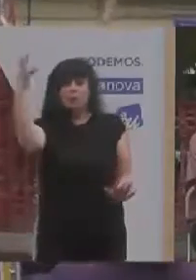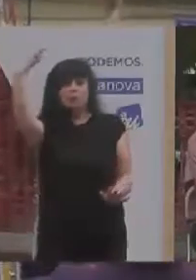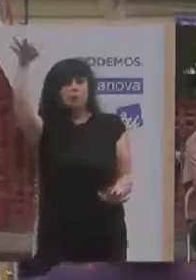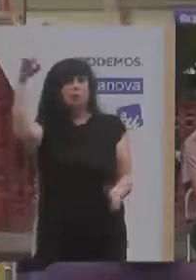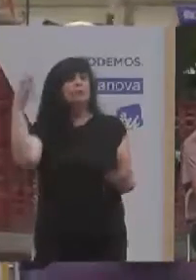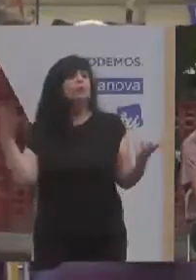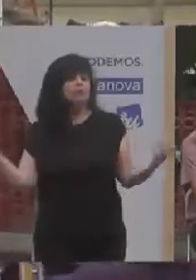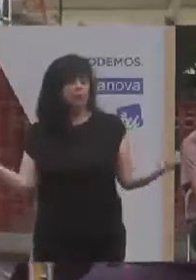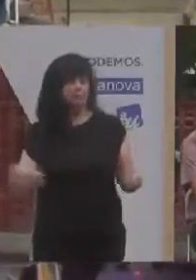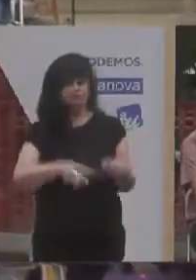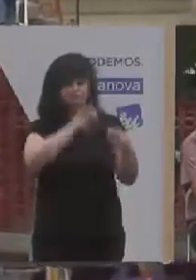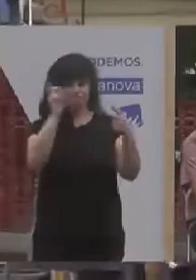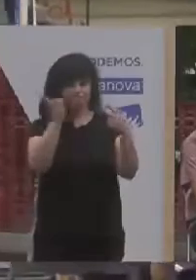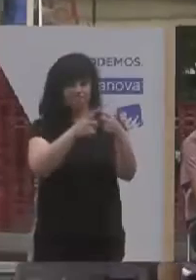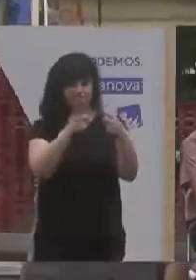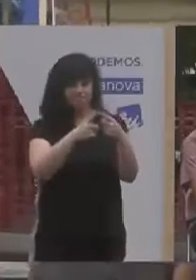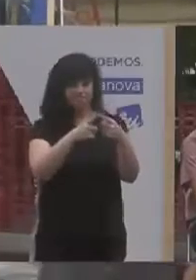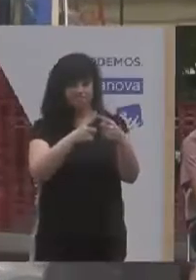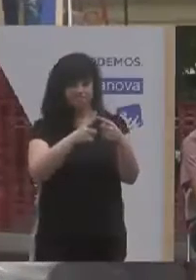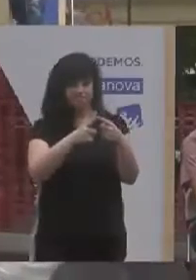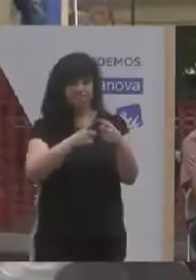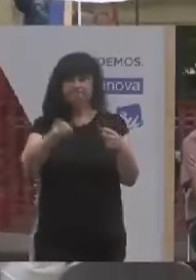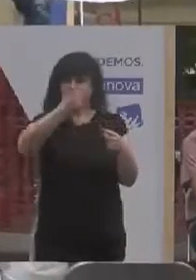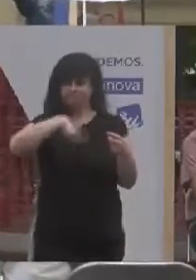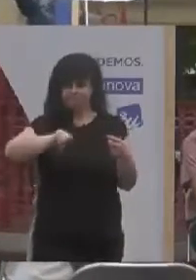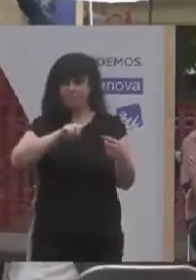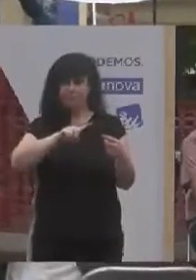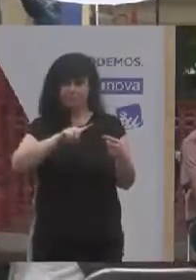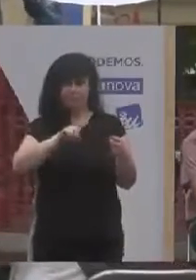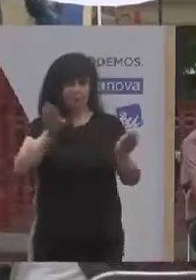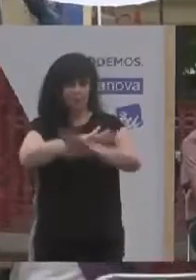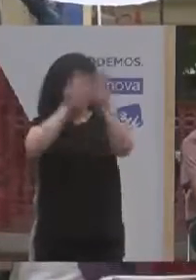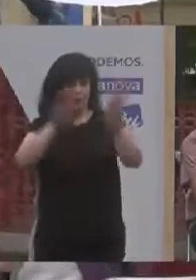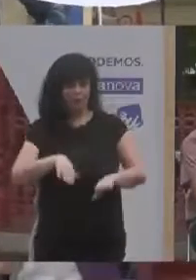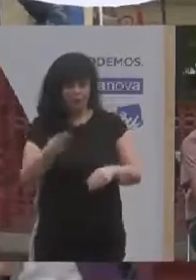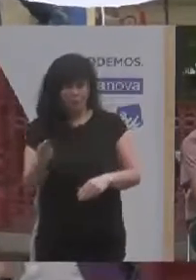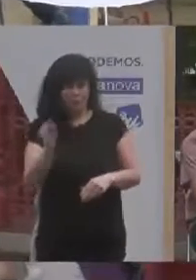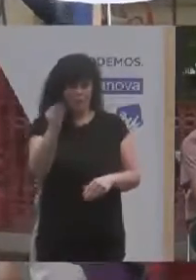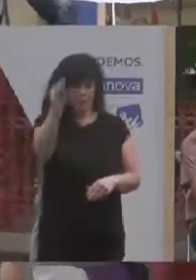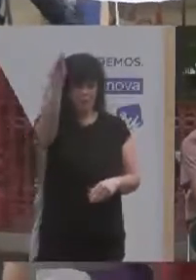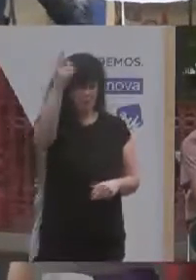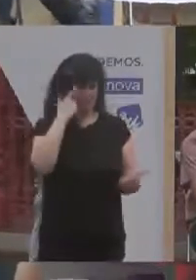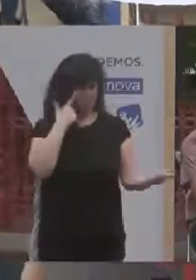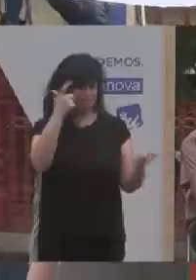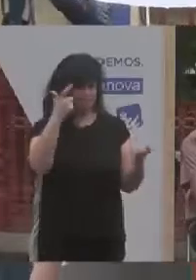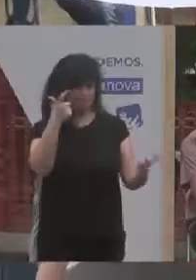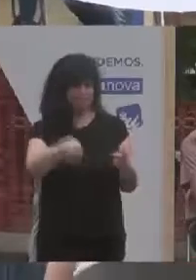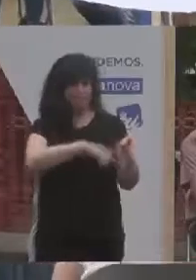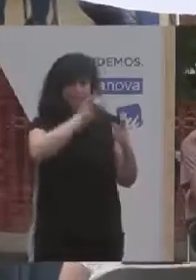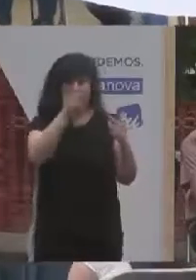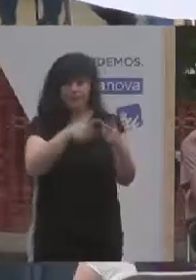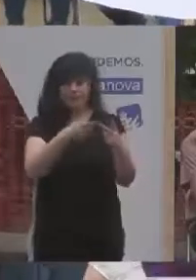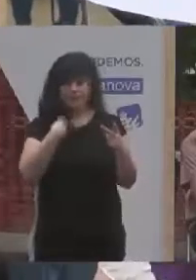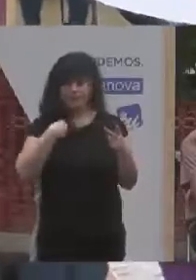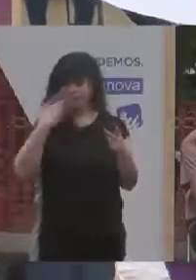son 2 cuestións. Primeiro, que vamos a aumentar espectacularmente os resultados. E segundo, que é o que falaba eu na